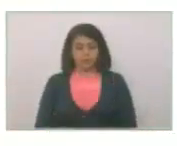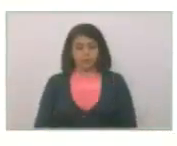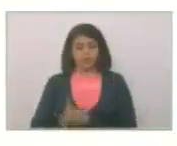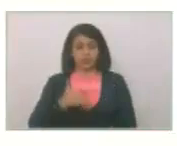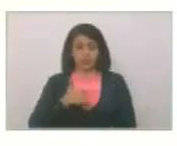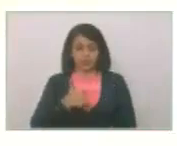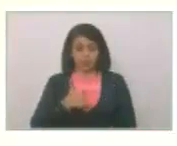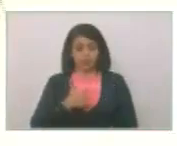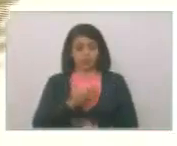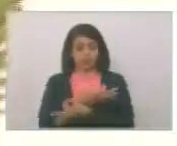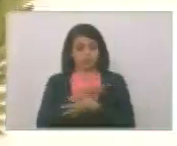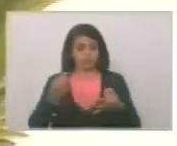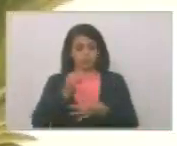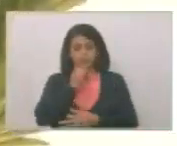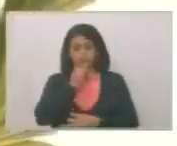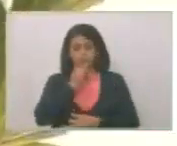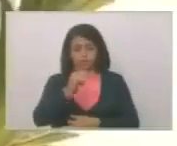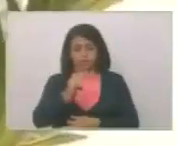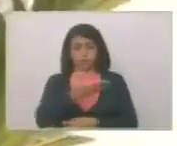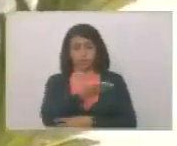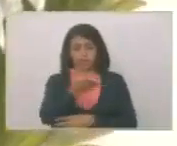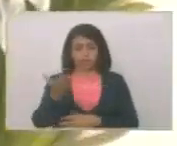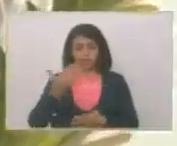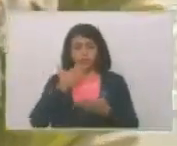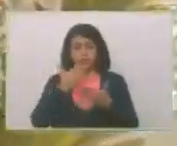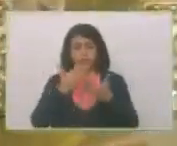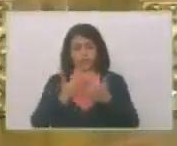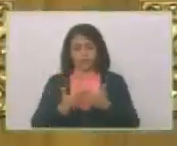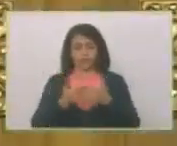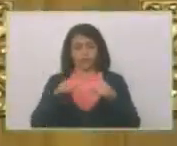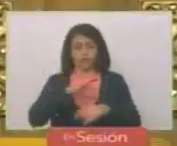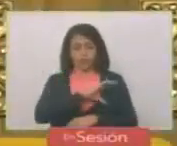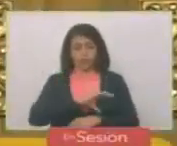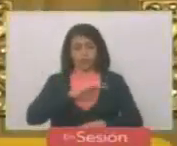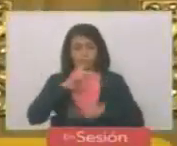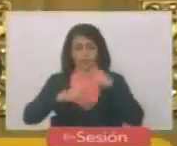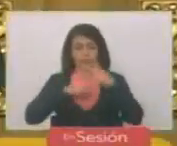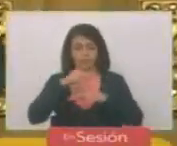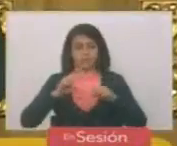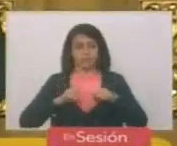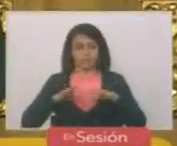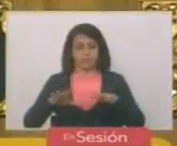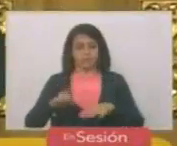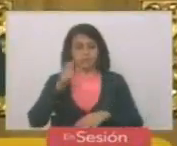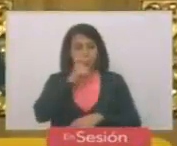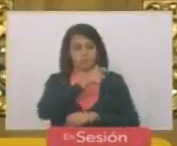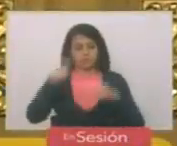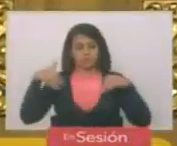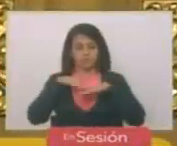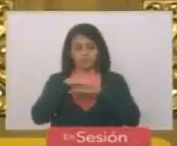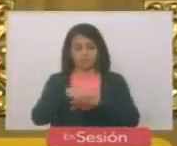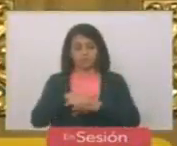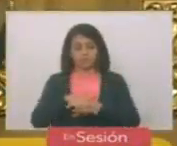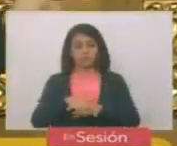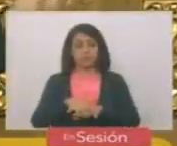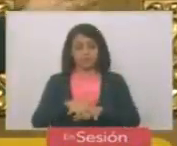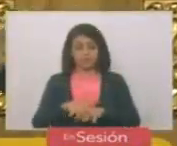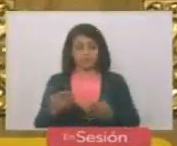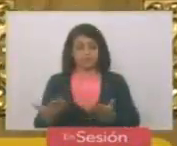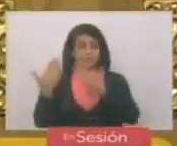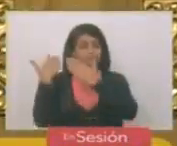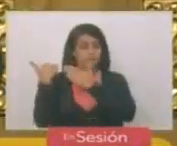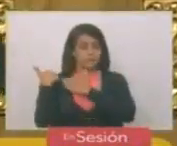portadora de una excelente noticia y agradezco a la Comisión de Política Exterior, de Soberanía e Integración que me hayan